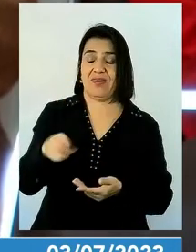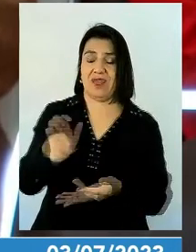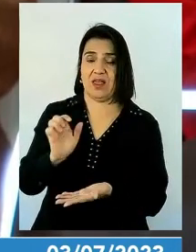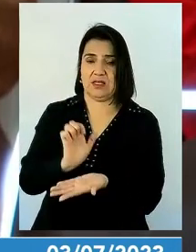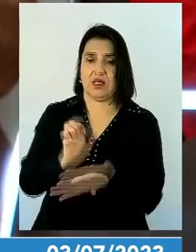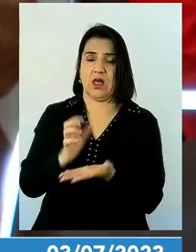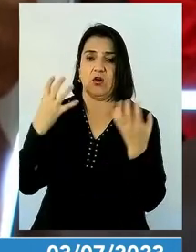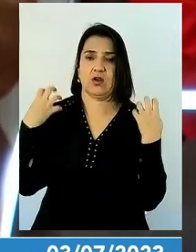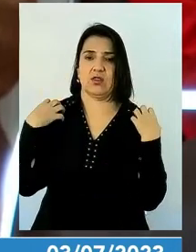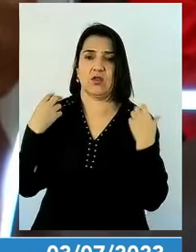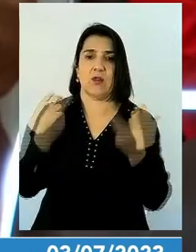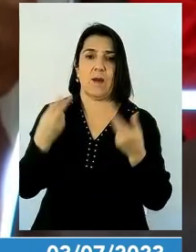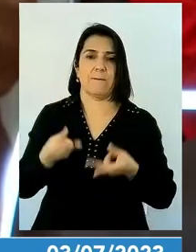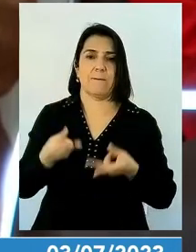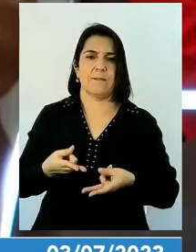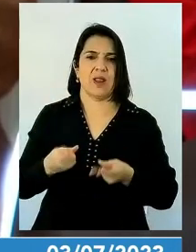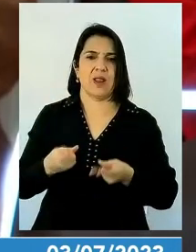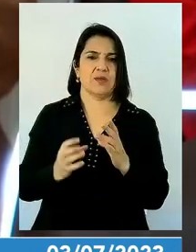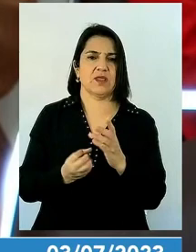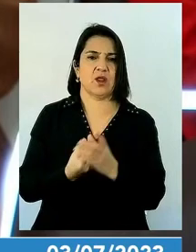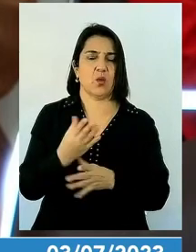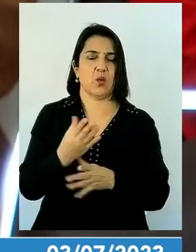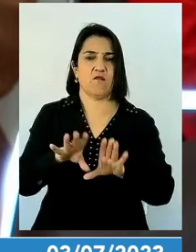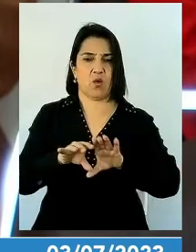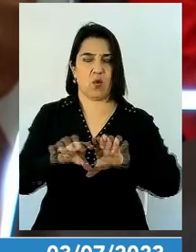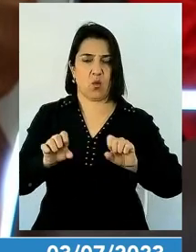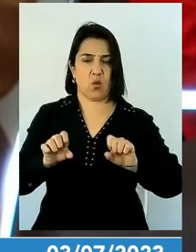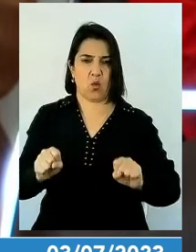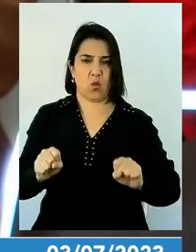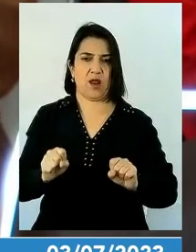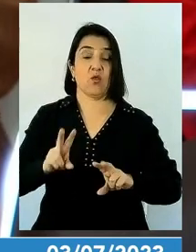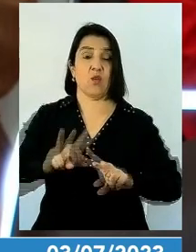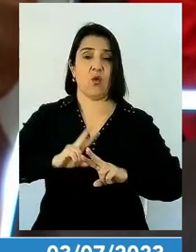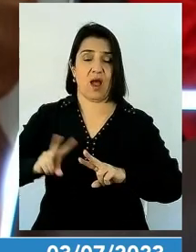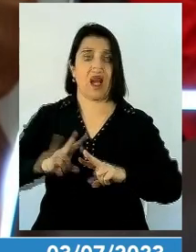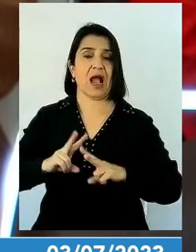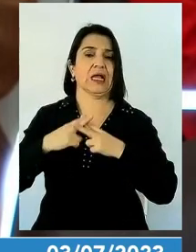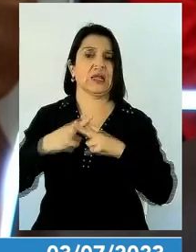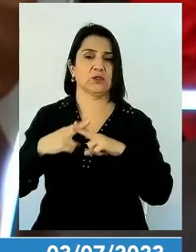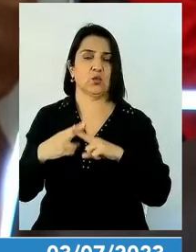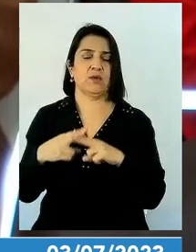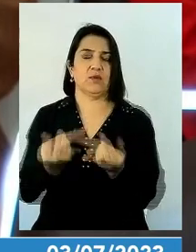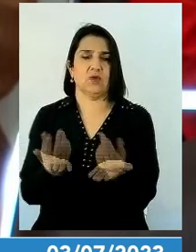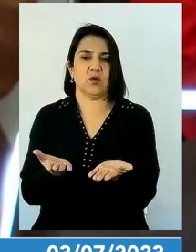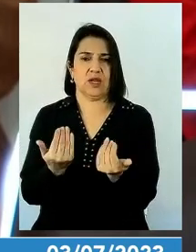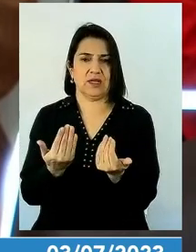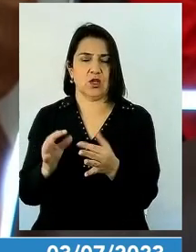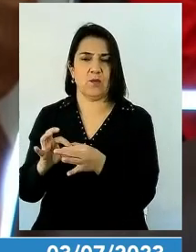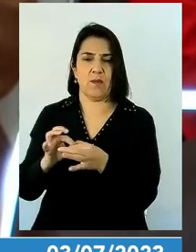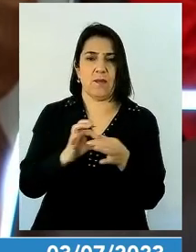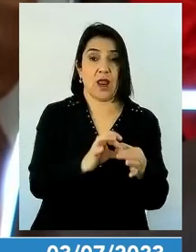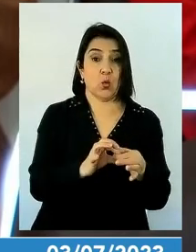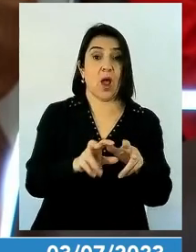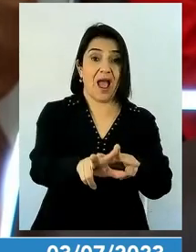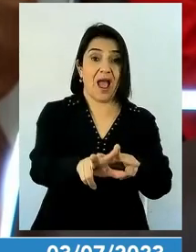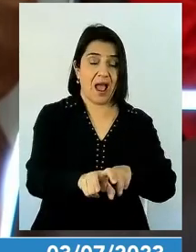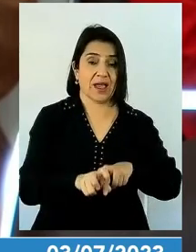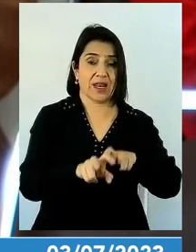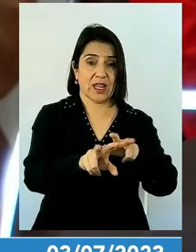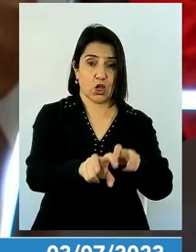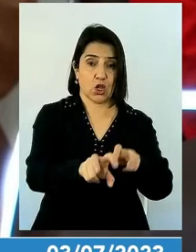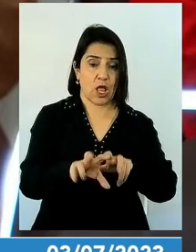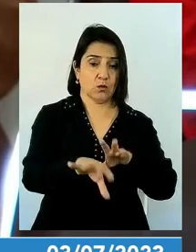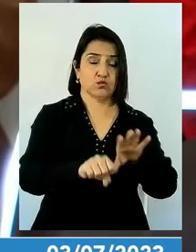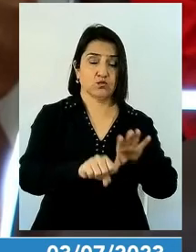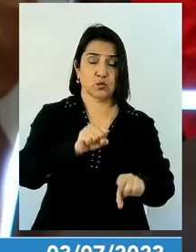en el cual se generen los instrumentos necesarios para una producción agrícola con una perspectiva socioambiental